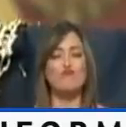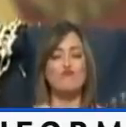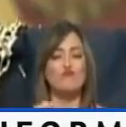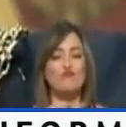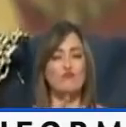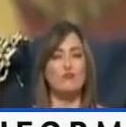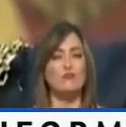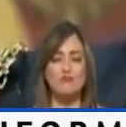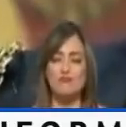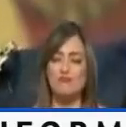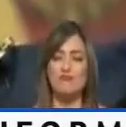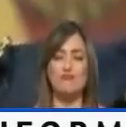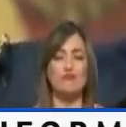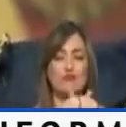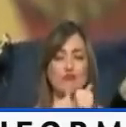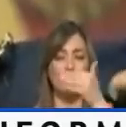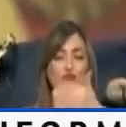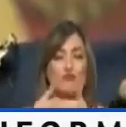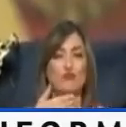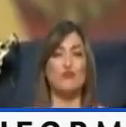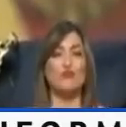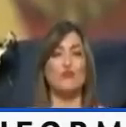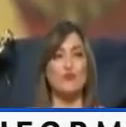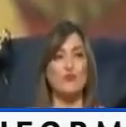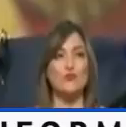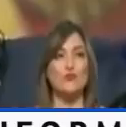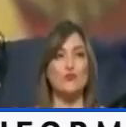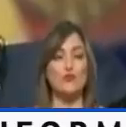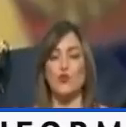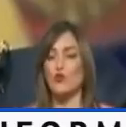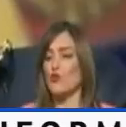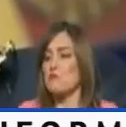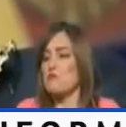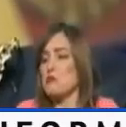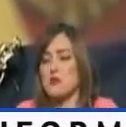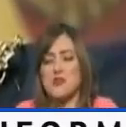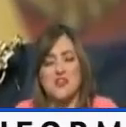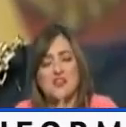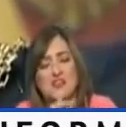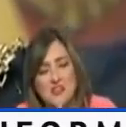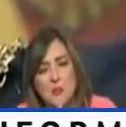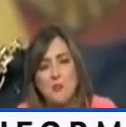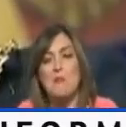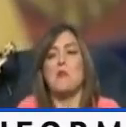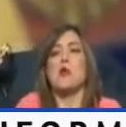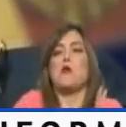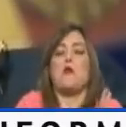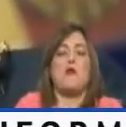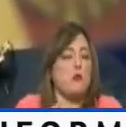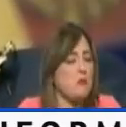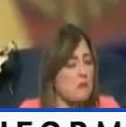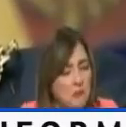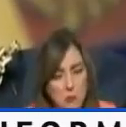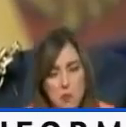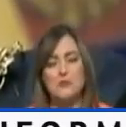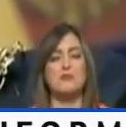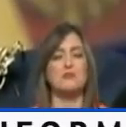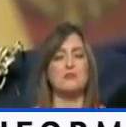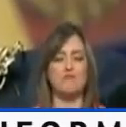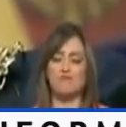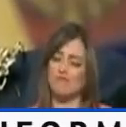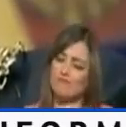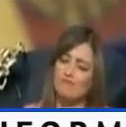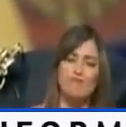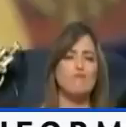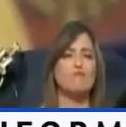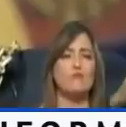Es trascendental entonces caminar hacia la Alianza del Pacífico, continuar el acuerdo comercial con Estados Unidos y abrirnos a nuevos mercados